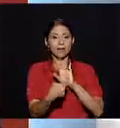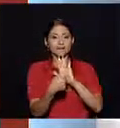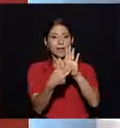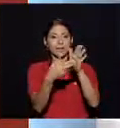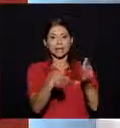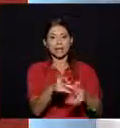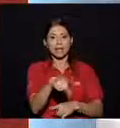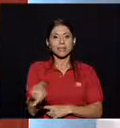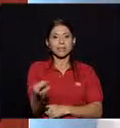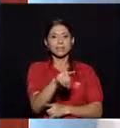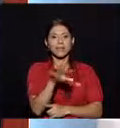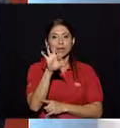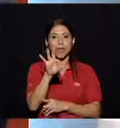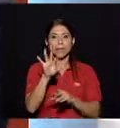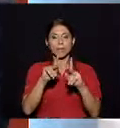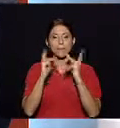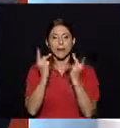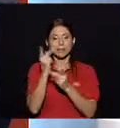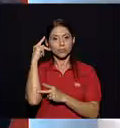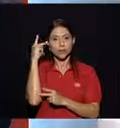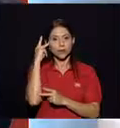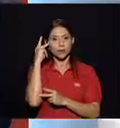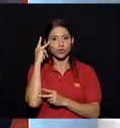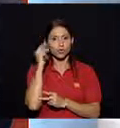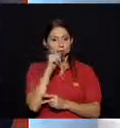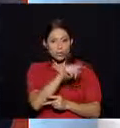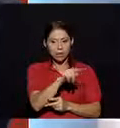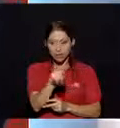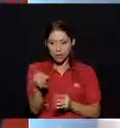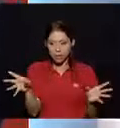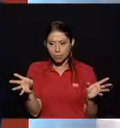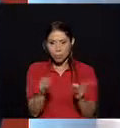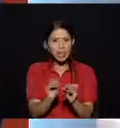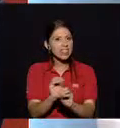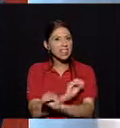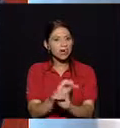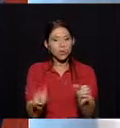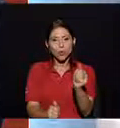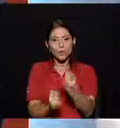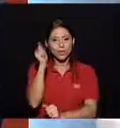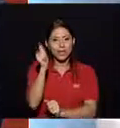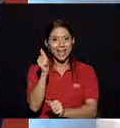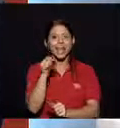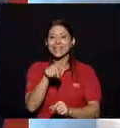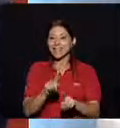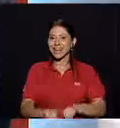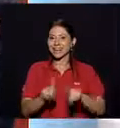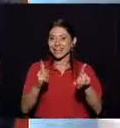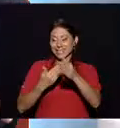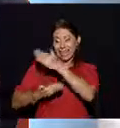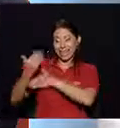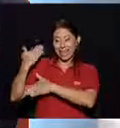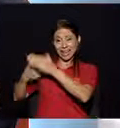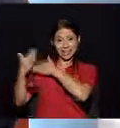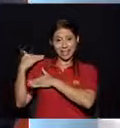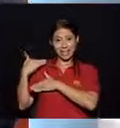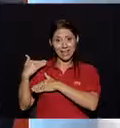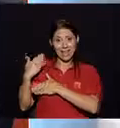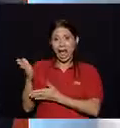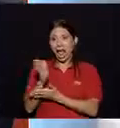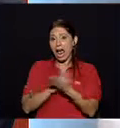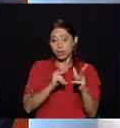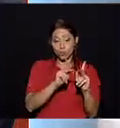tenemos 9 partidos representados y es mucho más, y ninguno con mayoría, que esa era la gran diferencia. En los 80s, en los